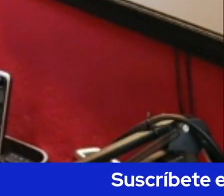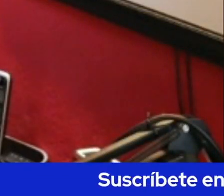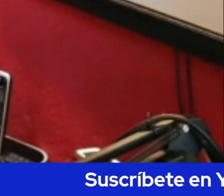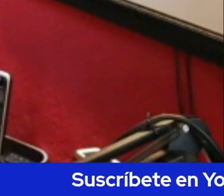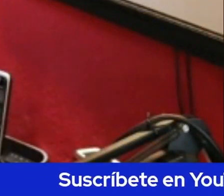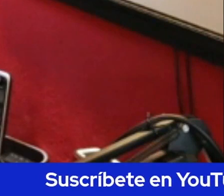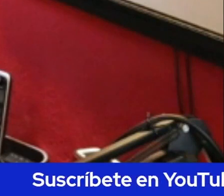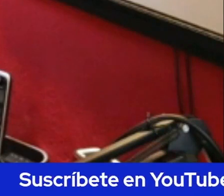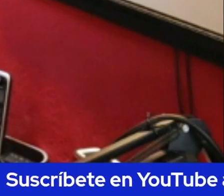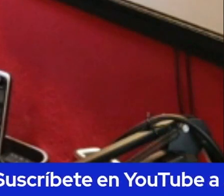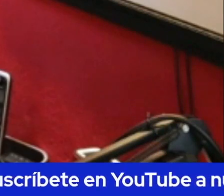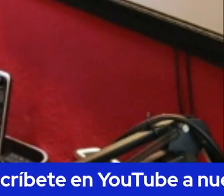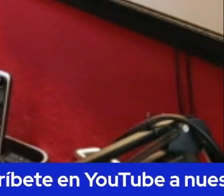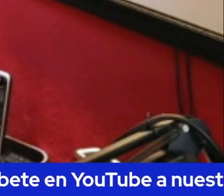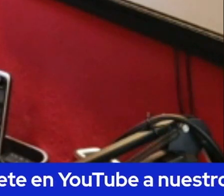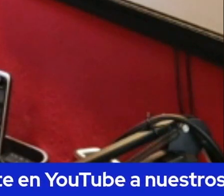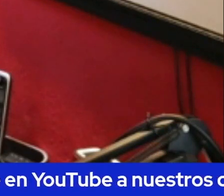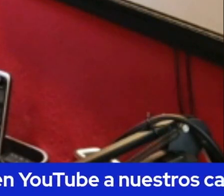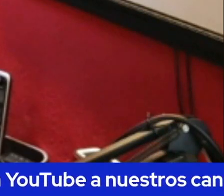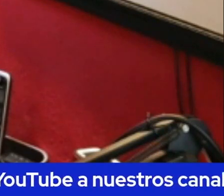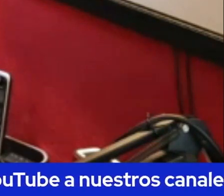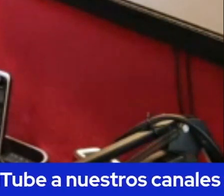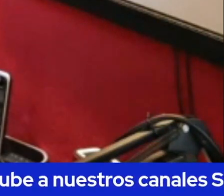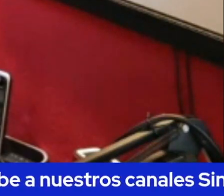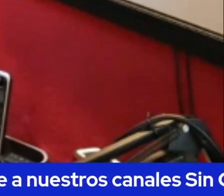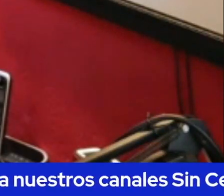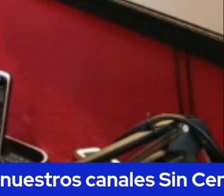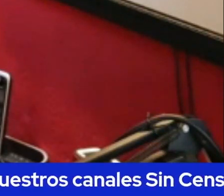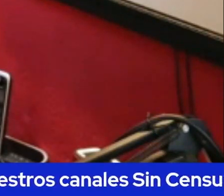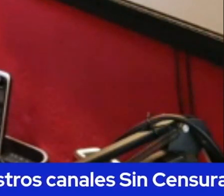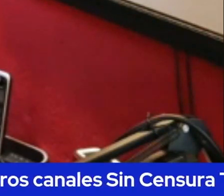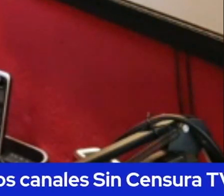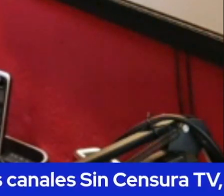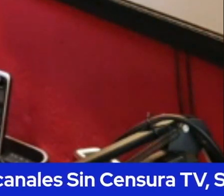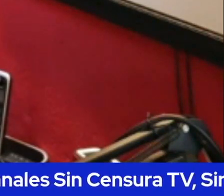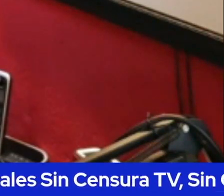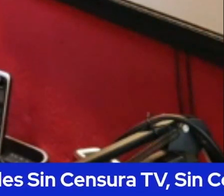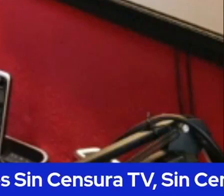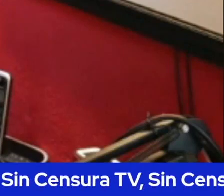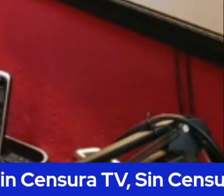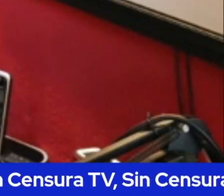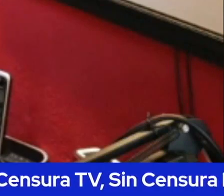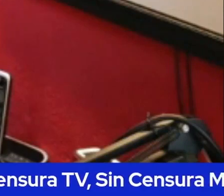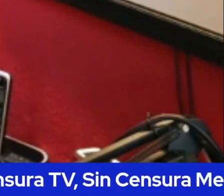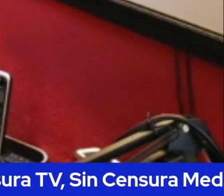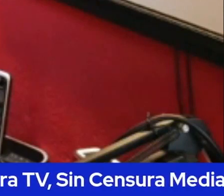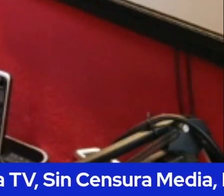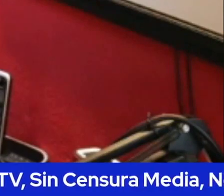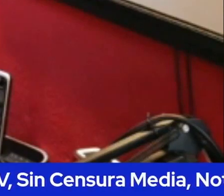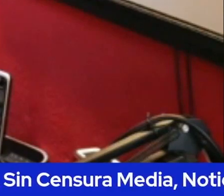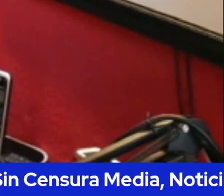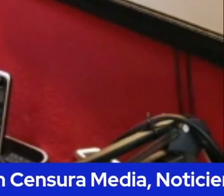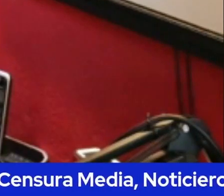México. Hay fotos en donde aparecen leyendas como del cartel Jalisco Nueva Generación, pero Omar García